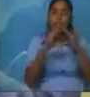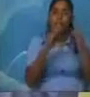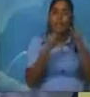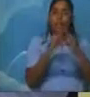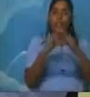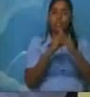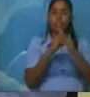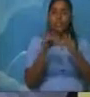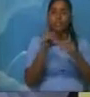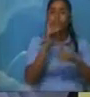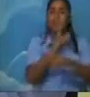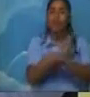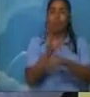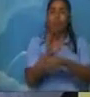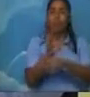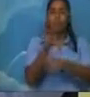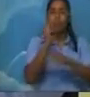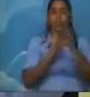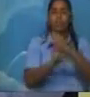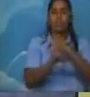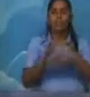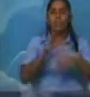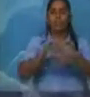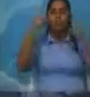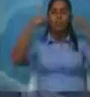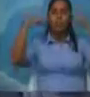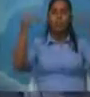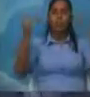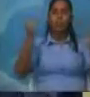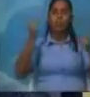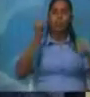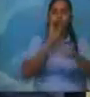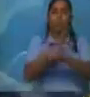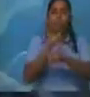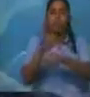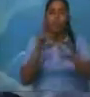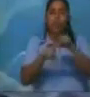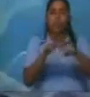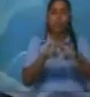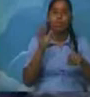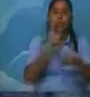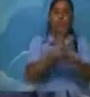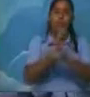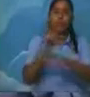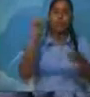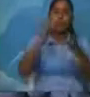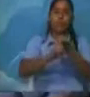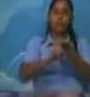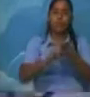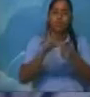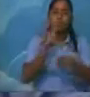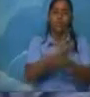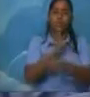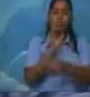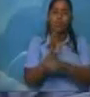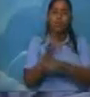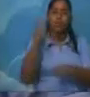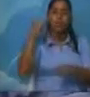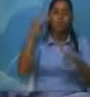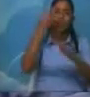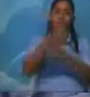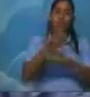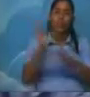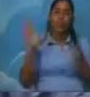hacerlo ya no cuidar el vehículo nuestra profesión cuidar a la novia cuidar a la suegra cuidar a la casa para que no entren los